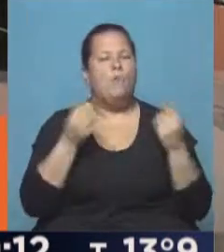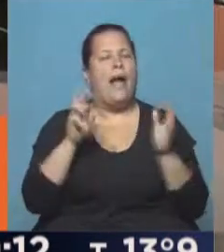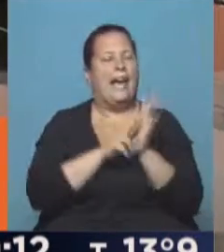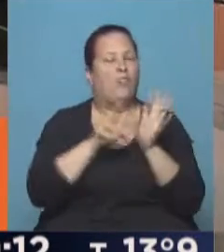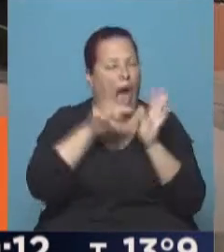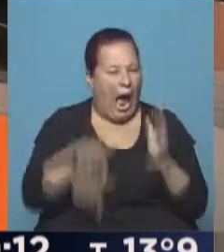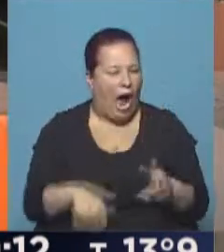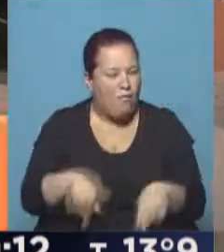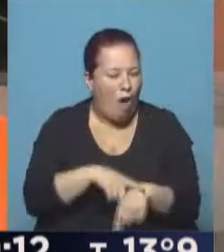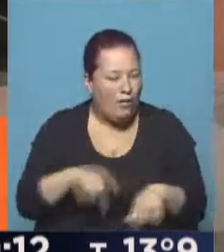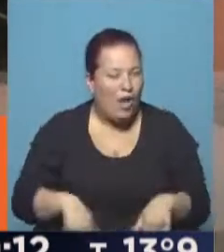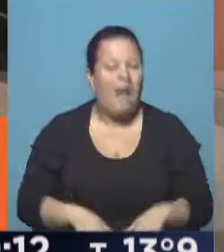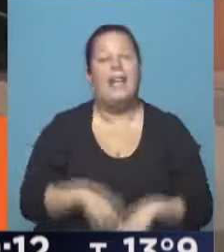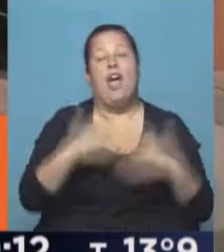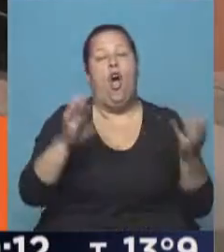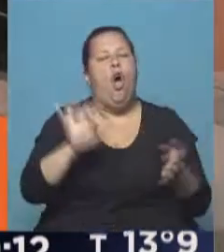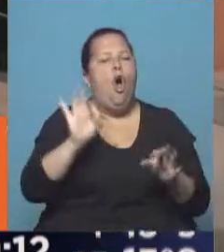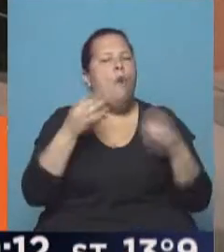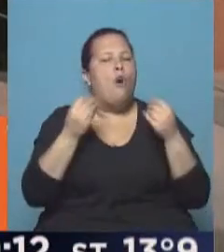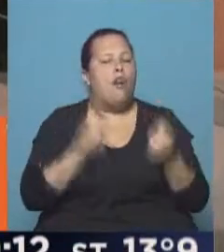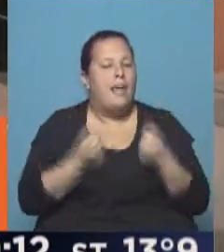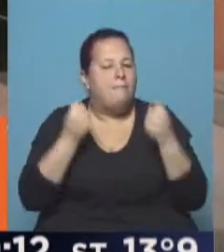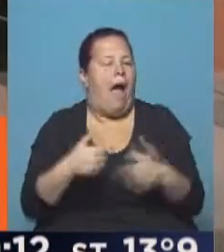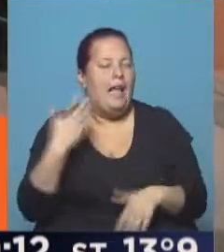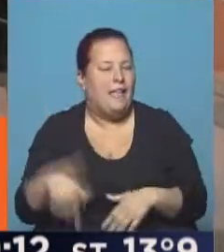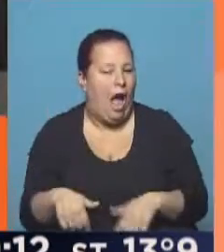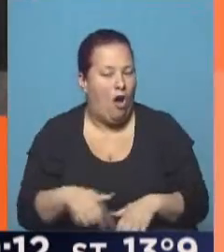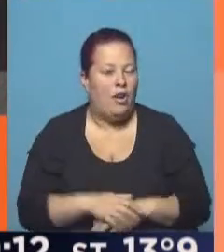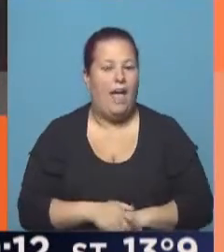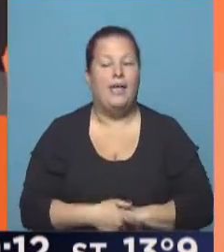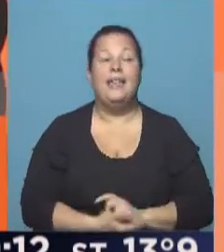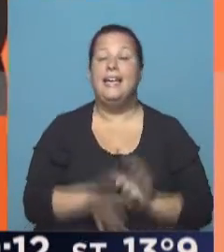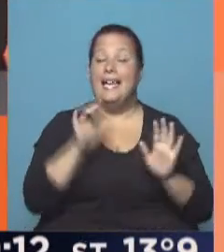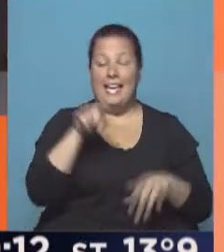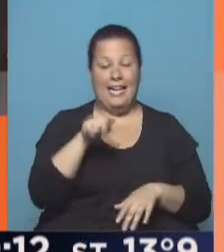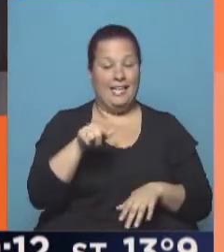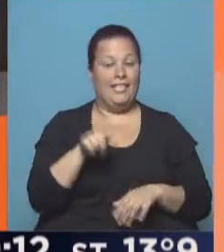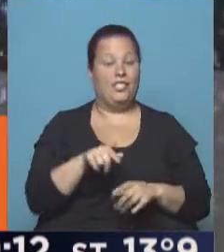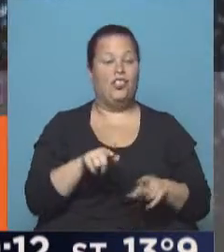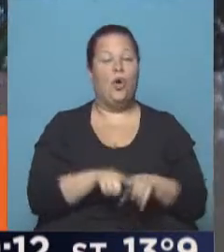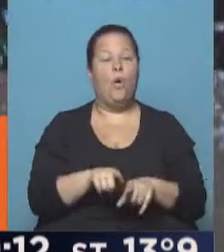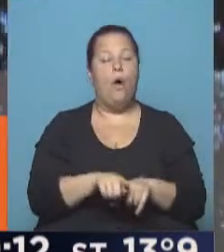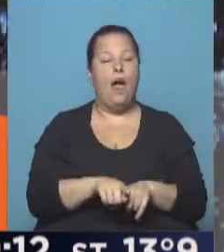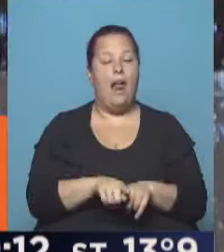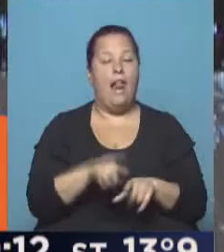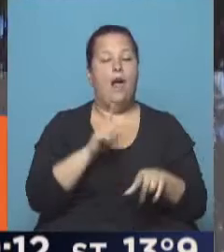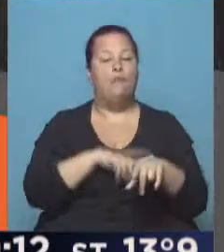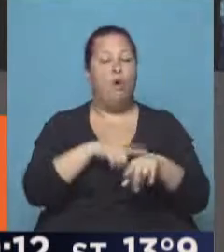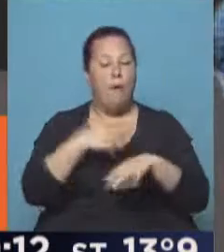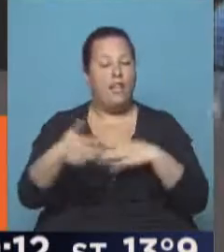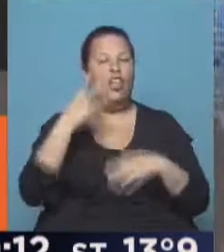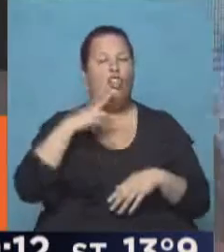resolución ahora, en este momento? Bueno, ¿O por qué se forzó en definitiva a tomar esta resolución? A ver, esto es un proceso que